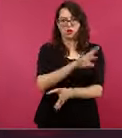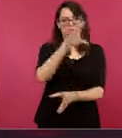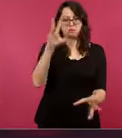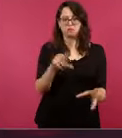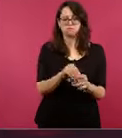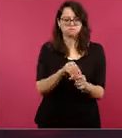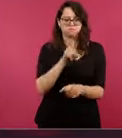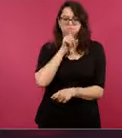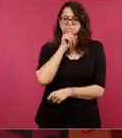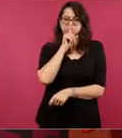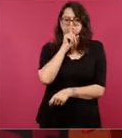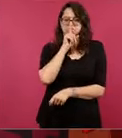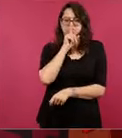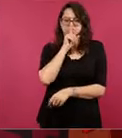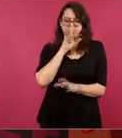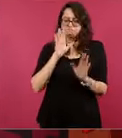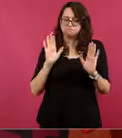pero